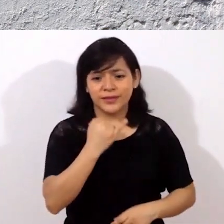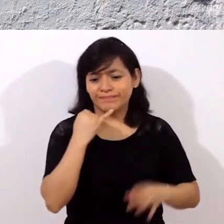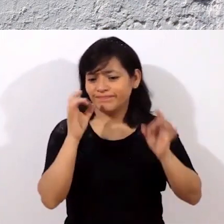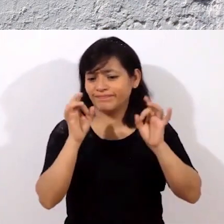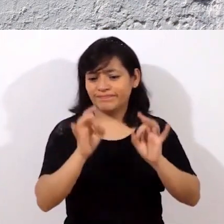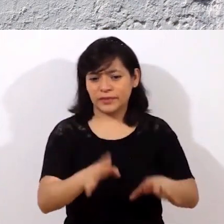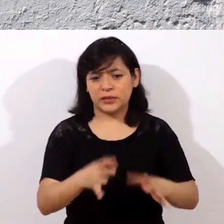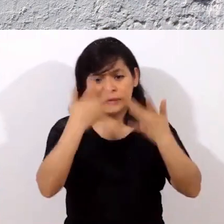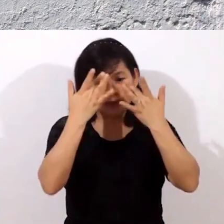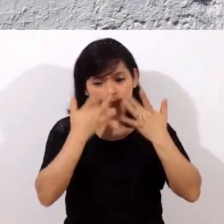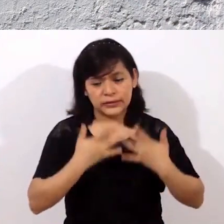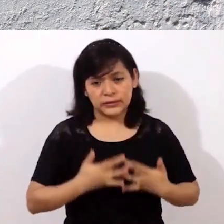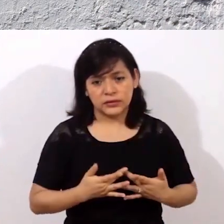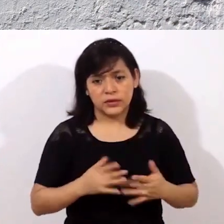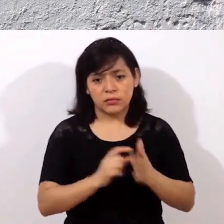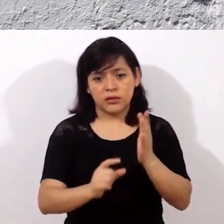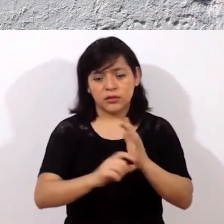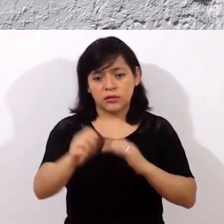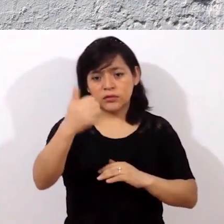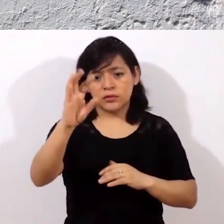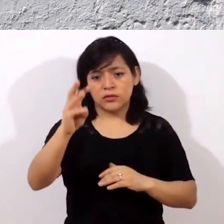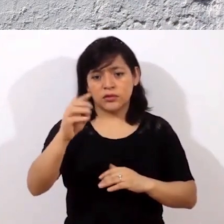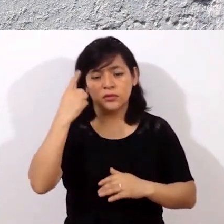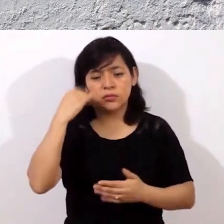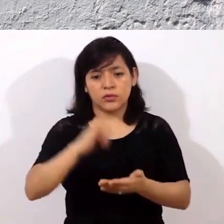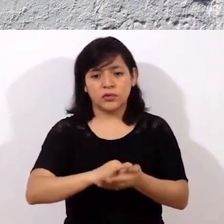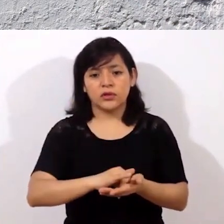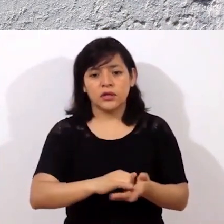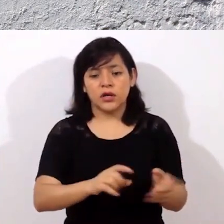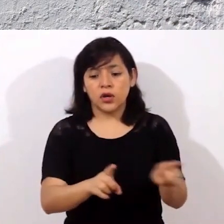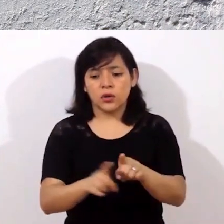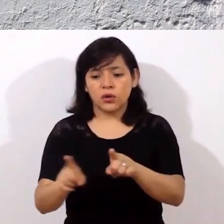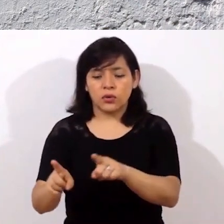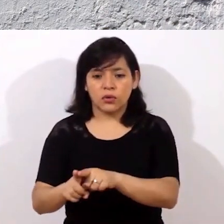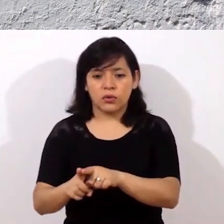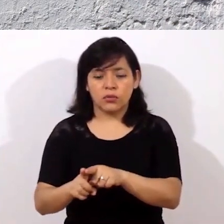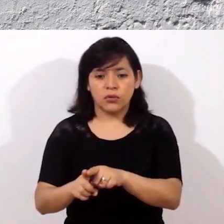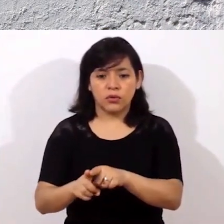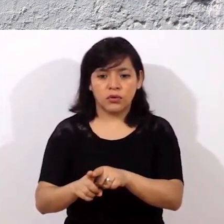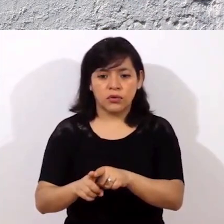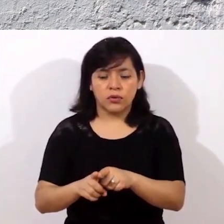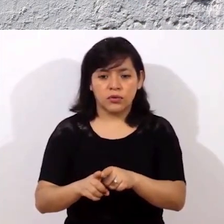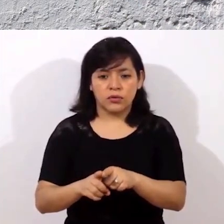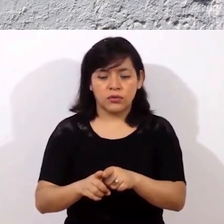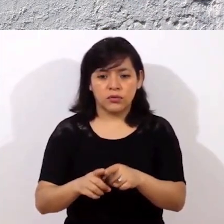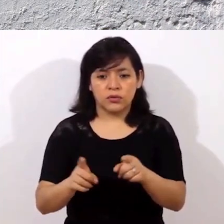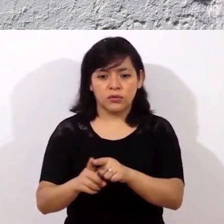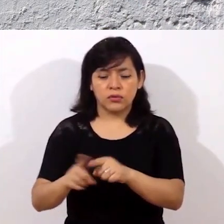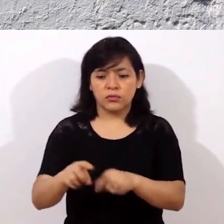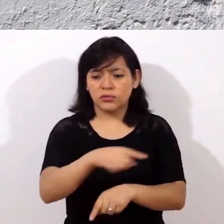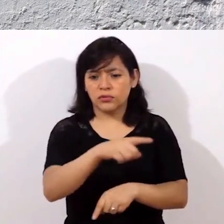Versículo 16, porque como novilla indómita se apartó Israel. Dicen que en la antigüedad, cómo subían a los